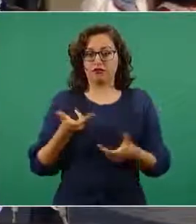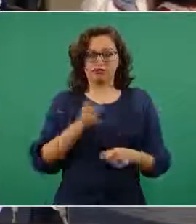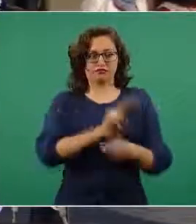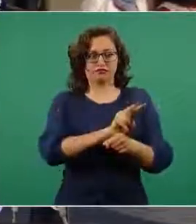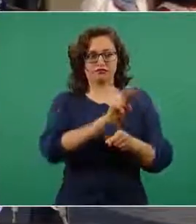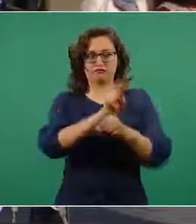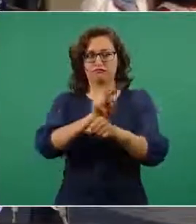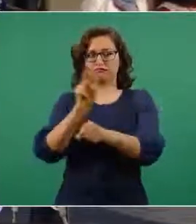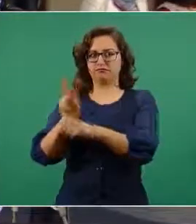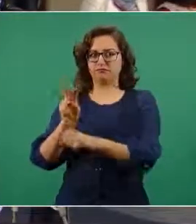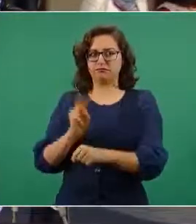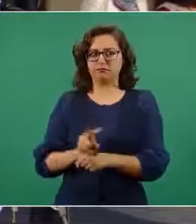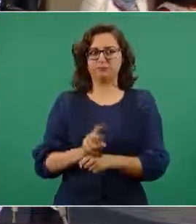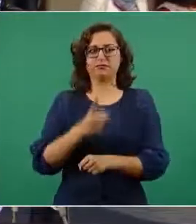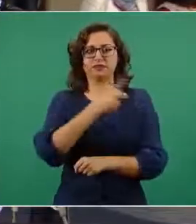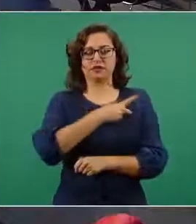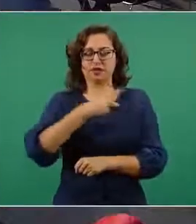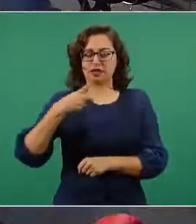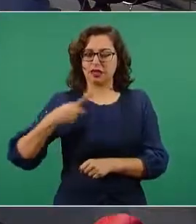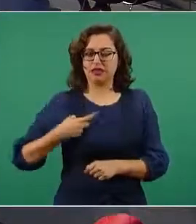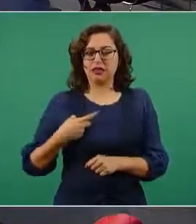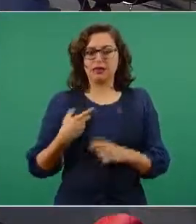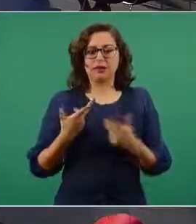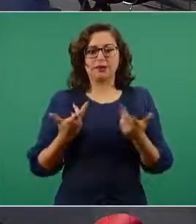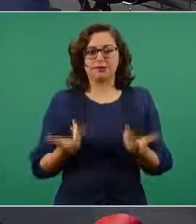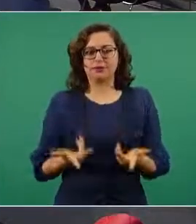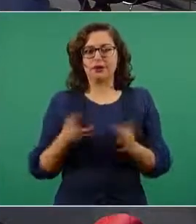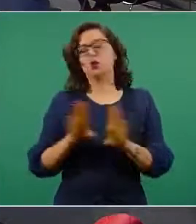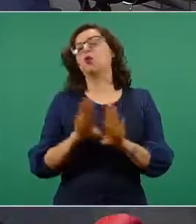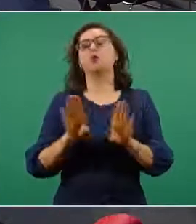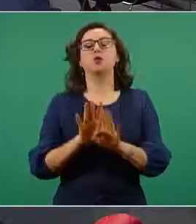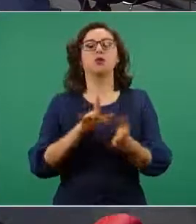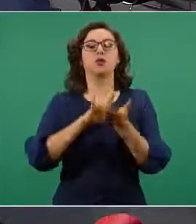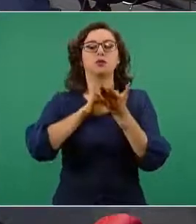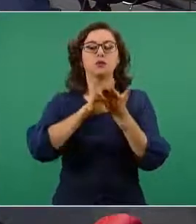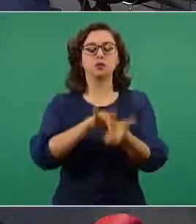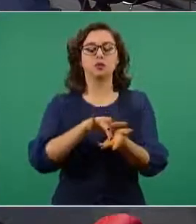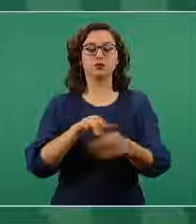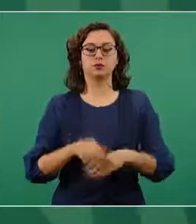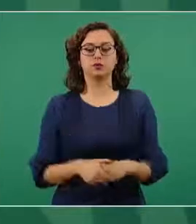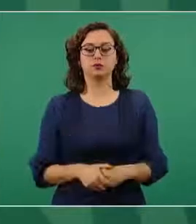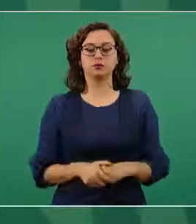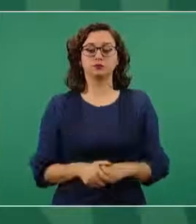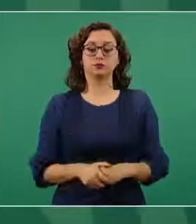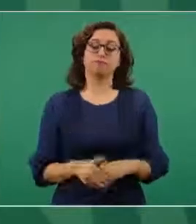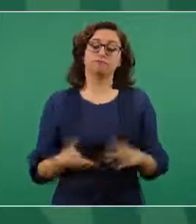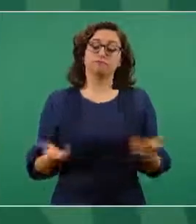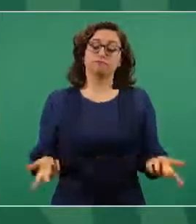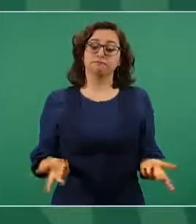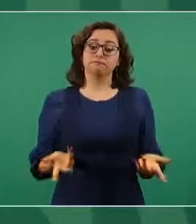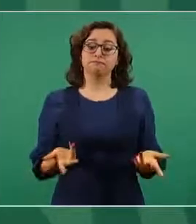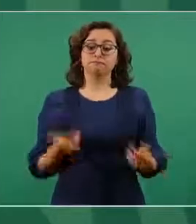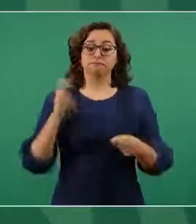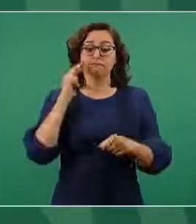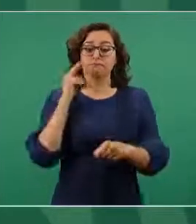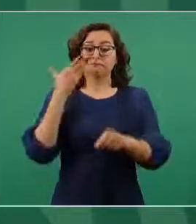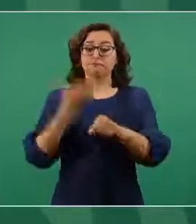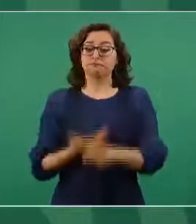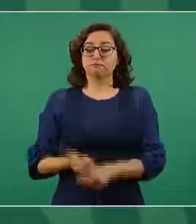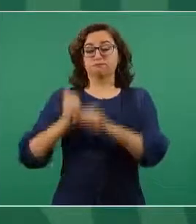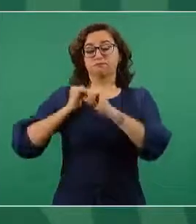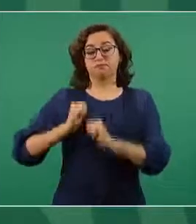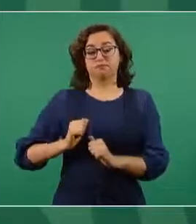ustedes estén contemplando esta parte. Bueno, eso corresponde a la Fiscalía General y ellos